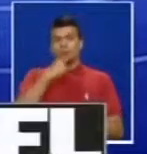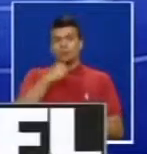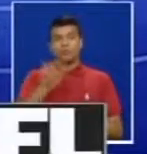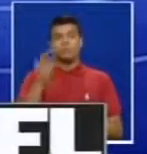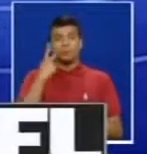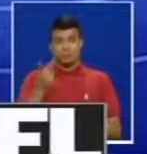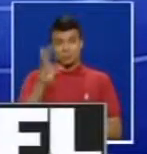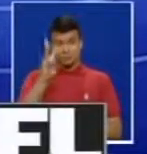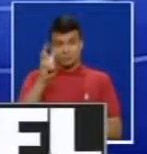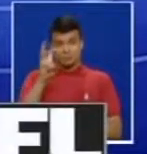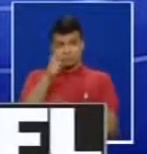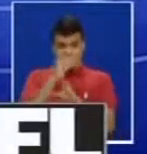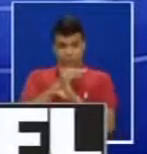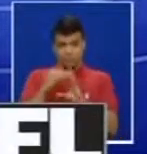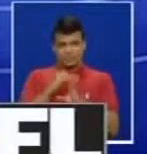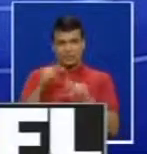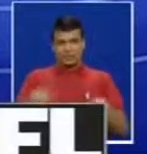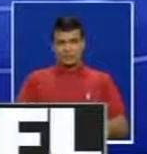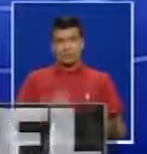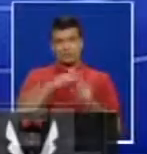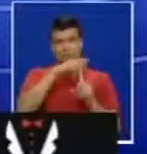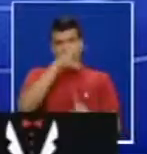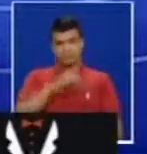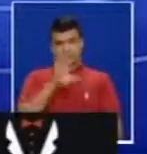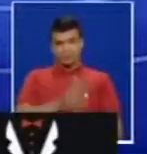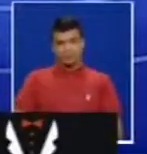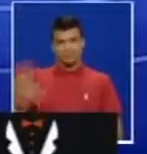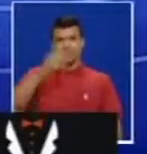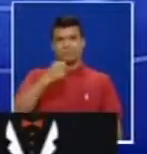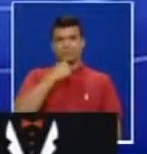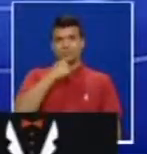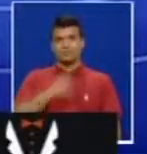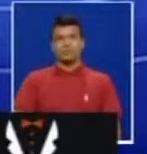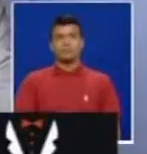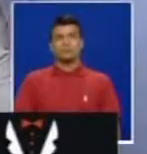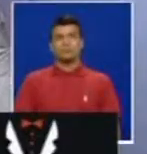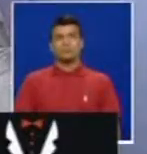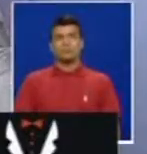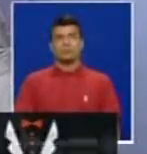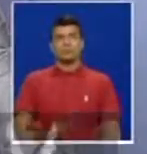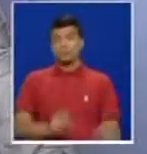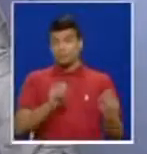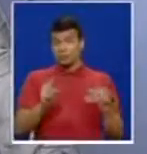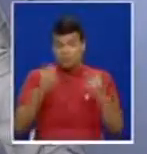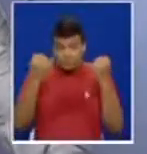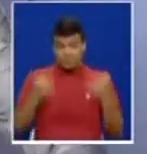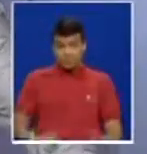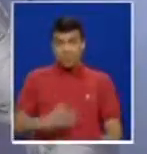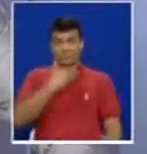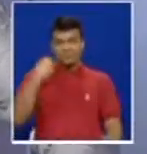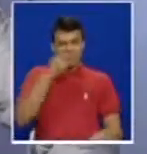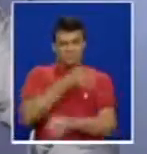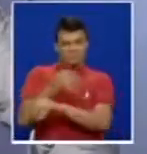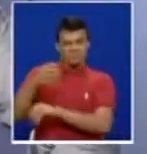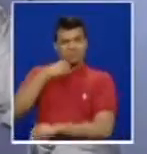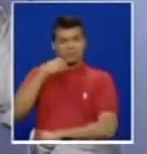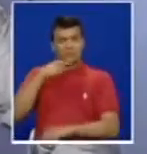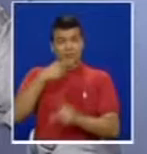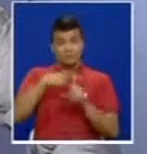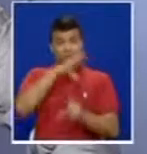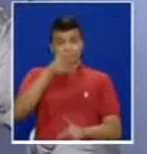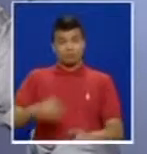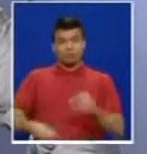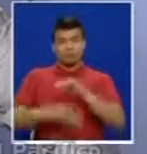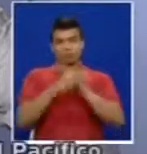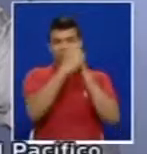noche con más información del occidente colombiano aquí en Más Pacífico, donde la región es noticia. Y después del mejor noticiero del suroccidente colombiano Más